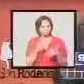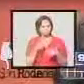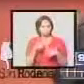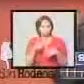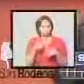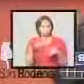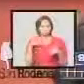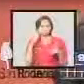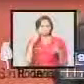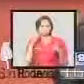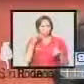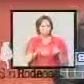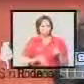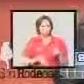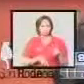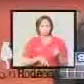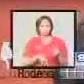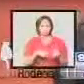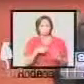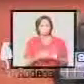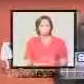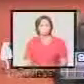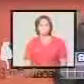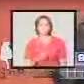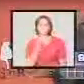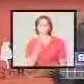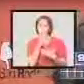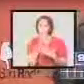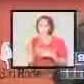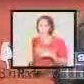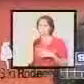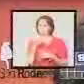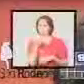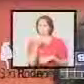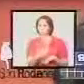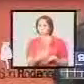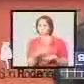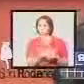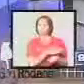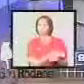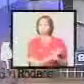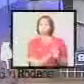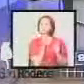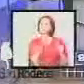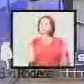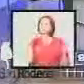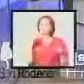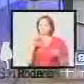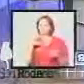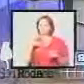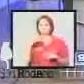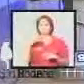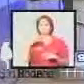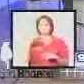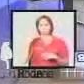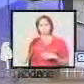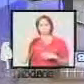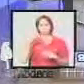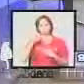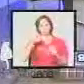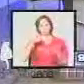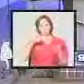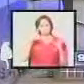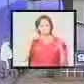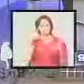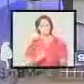puede. Eso sería gracias. Ok, perfecto, don Olger, muchísimas gracias. Antes de que conteste, tenemos a don Carlos que nos llama de San José. Muy buenas